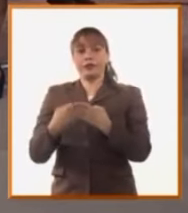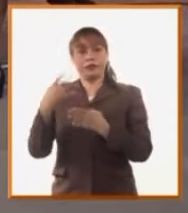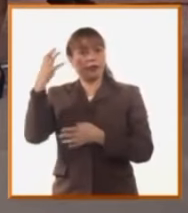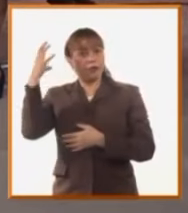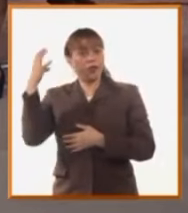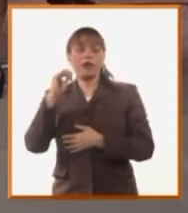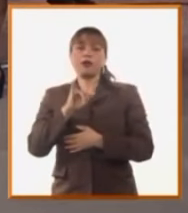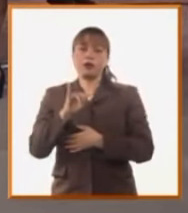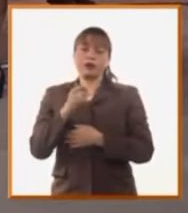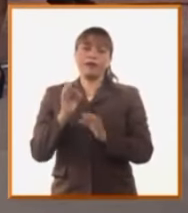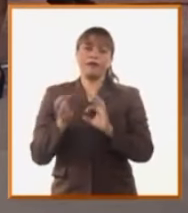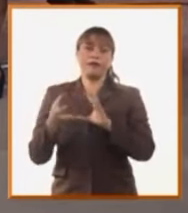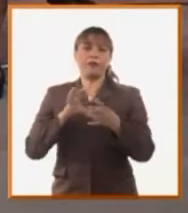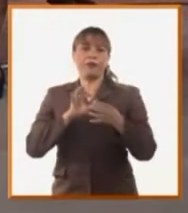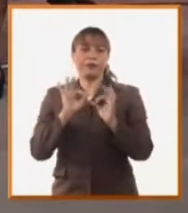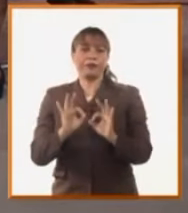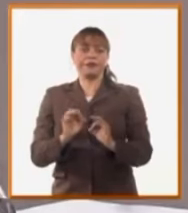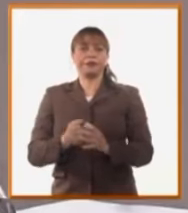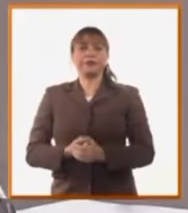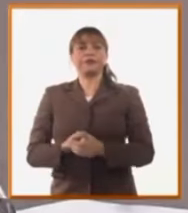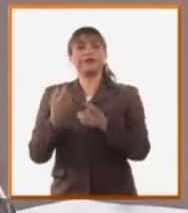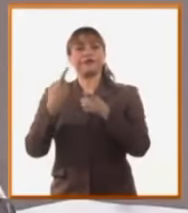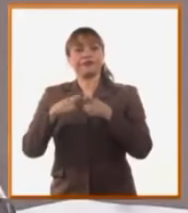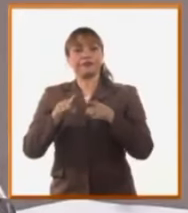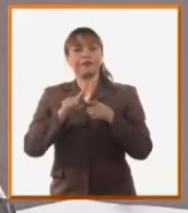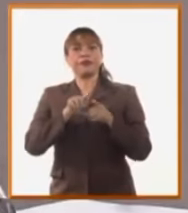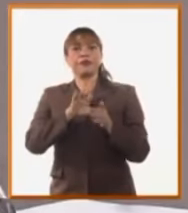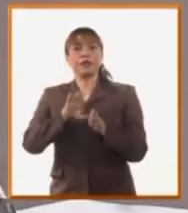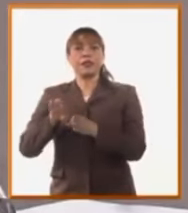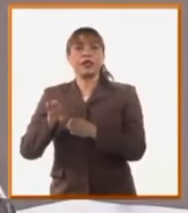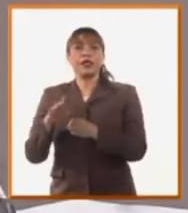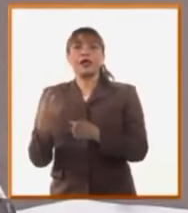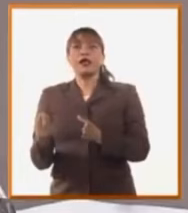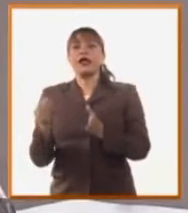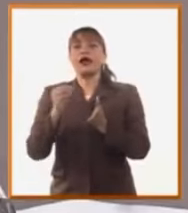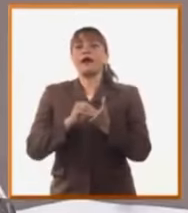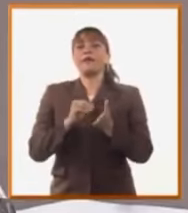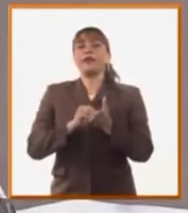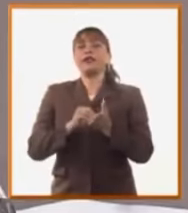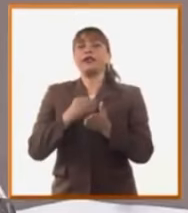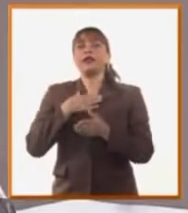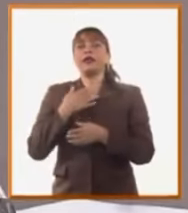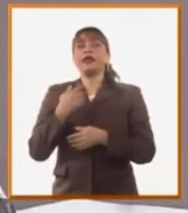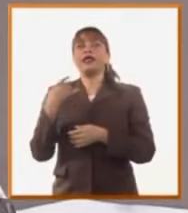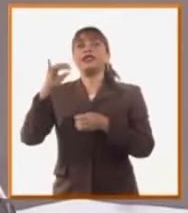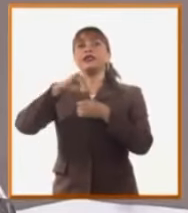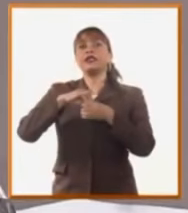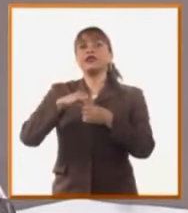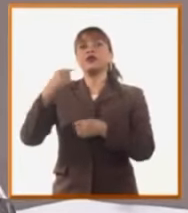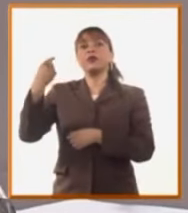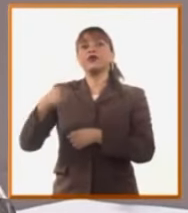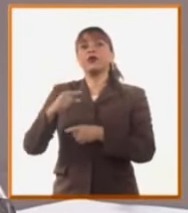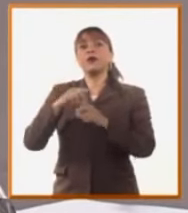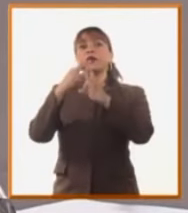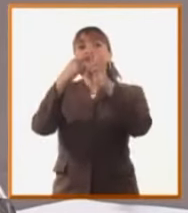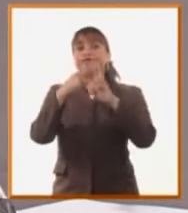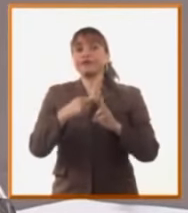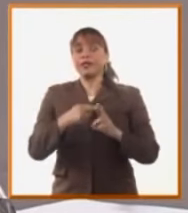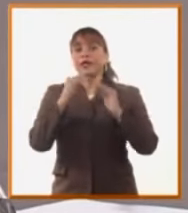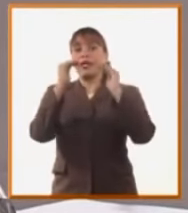el otro elemento que tenemos que señalar es que también aplican el impuesto sobre ingresos personales por la escala que está